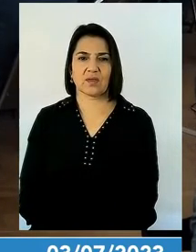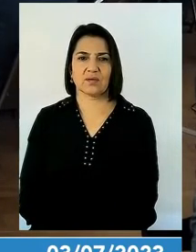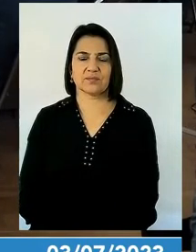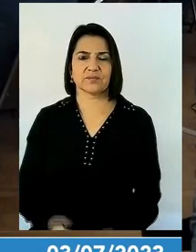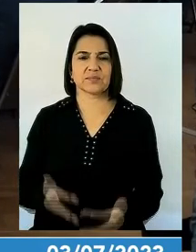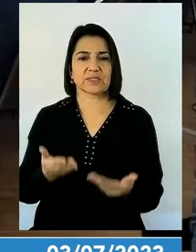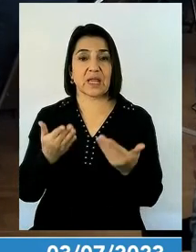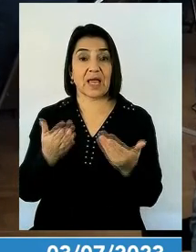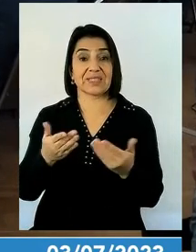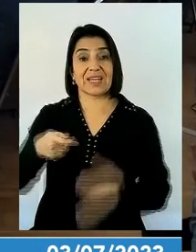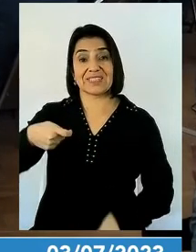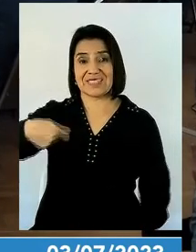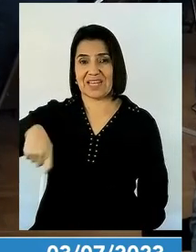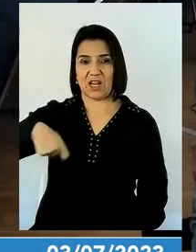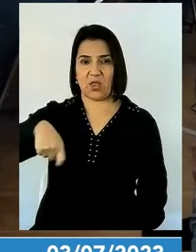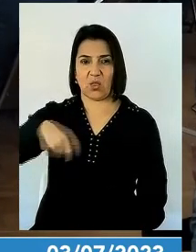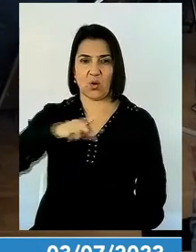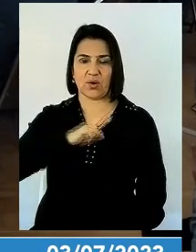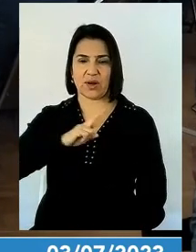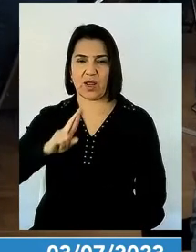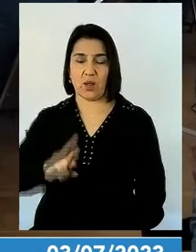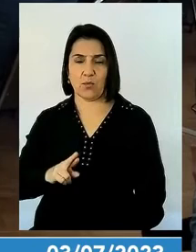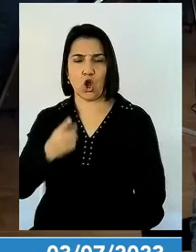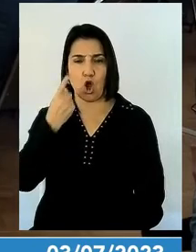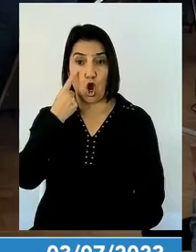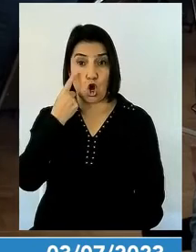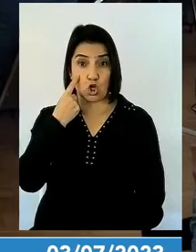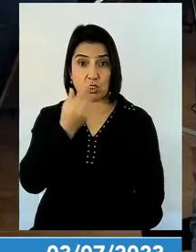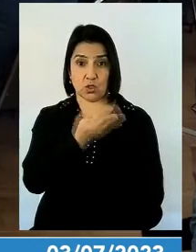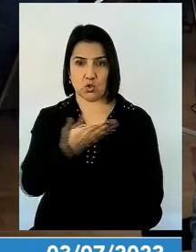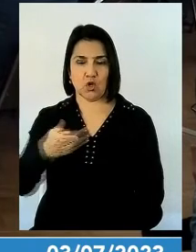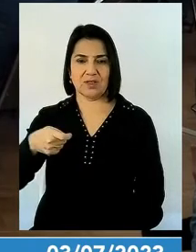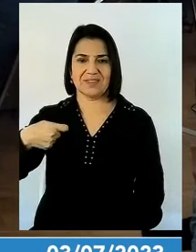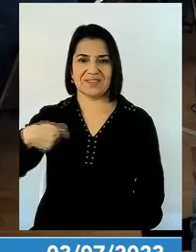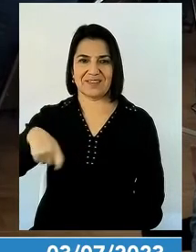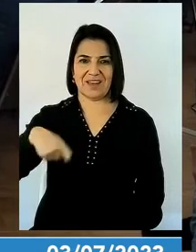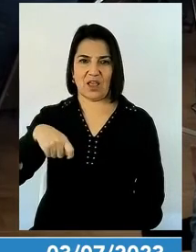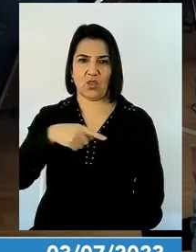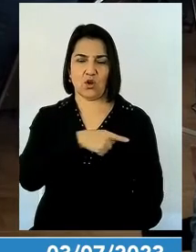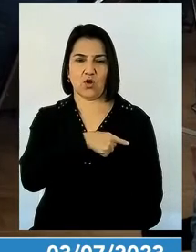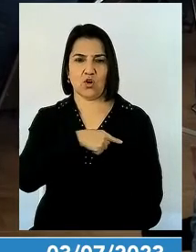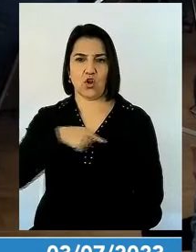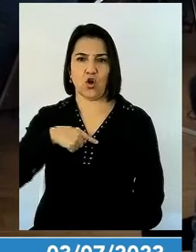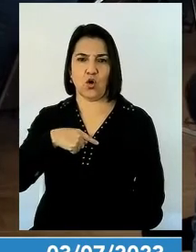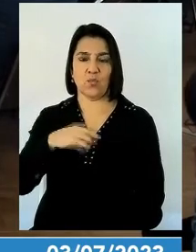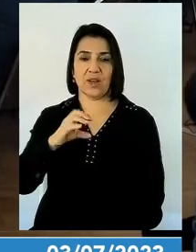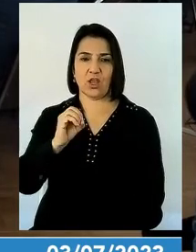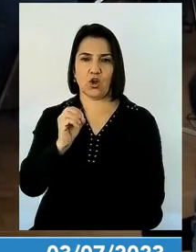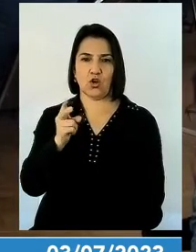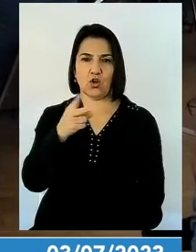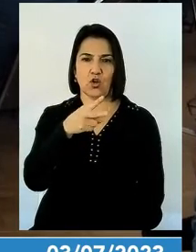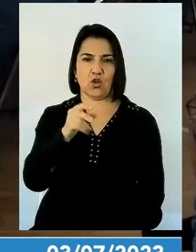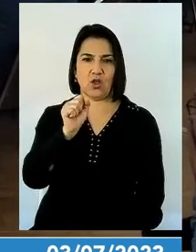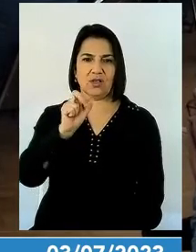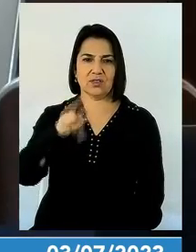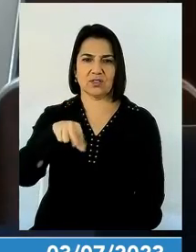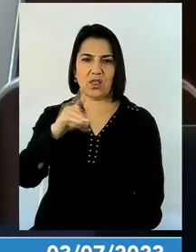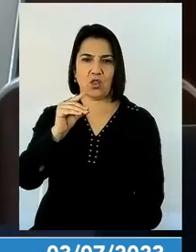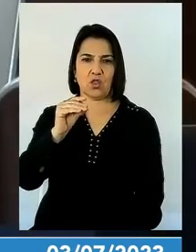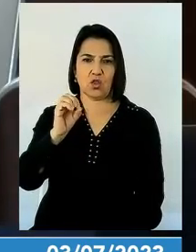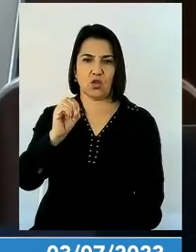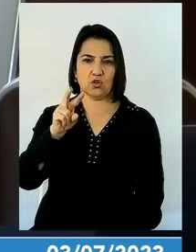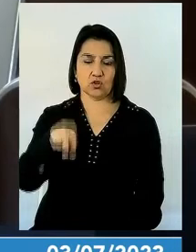la República, conocido por muchos, el senador Manuel José Osandón. Esta persona,